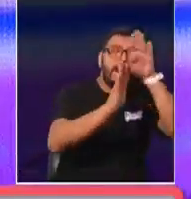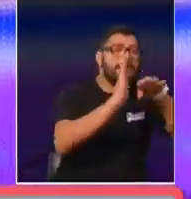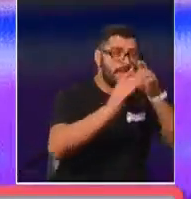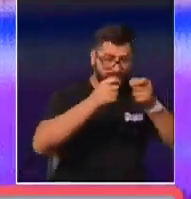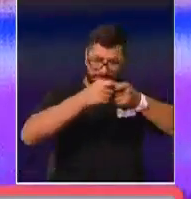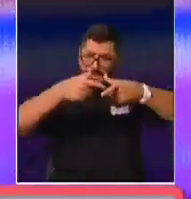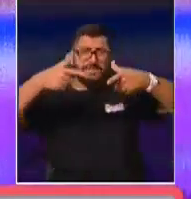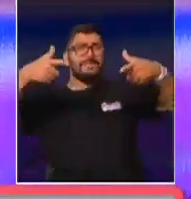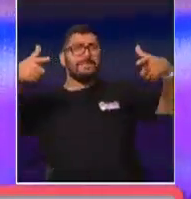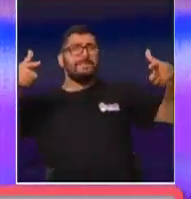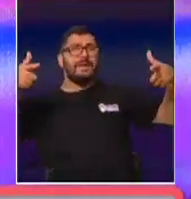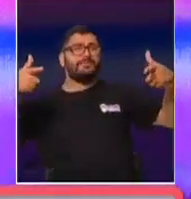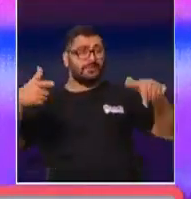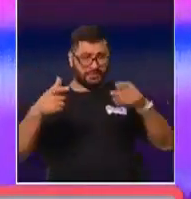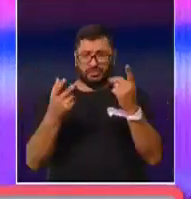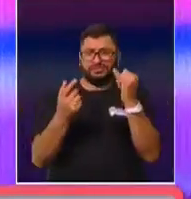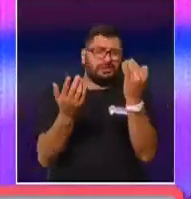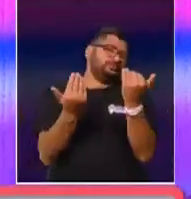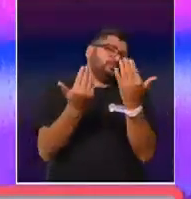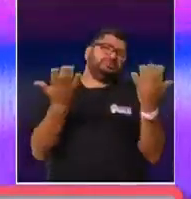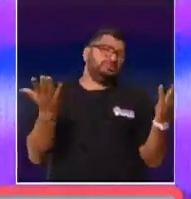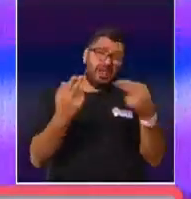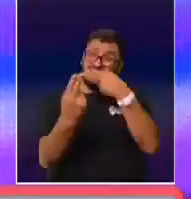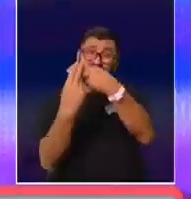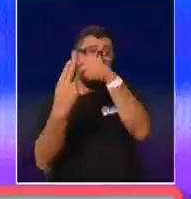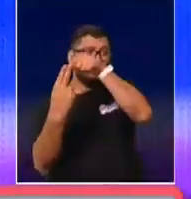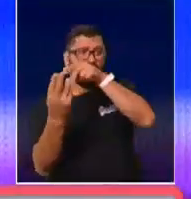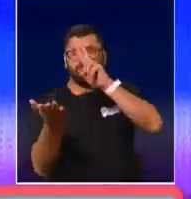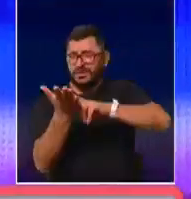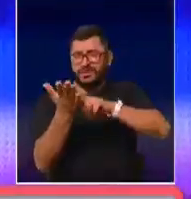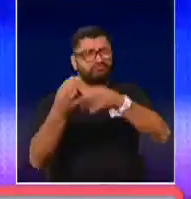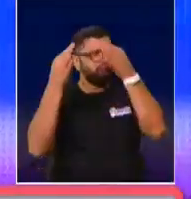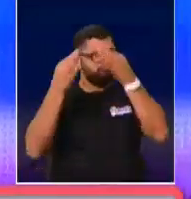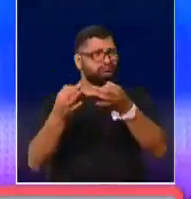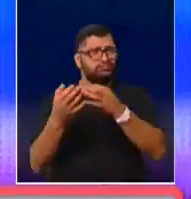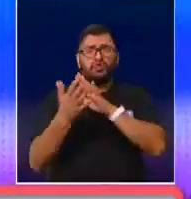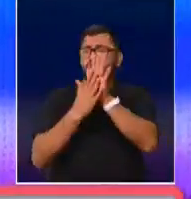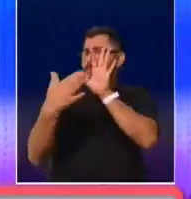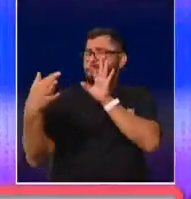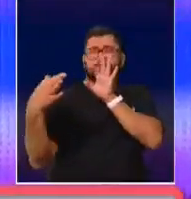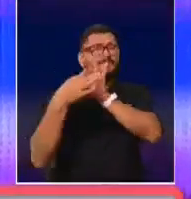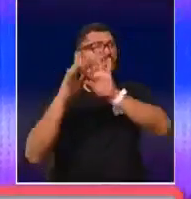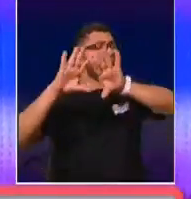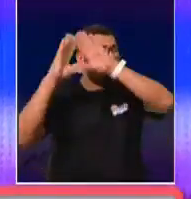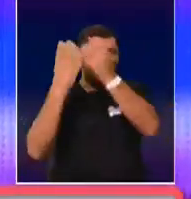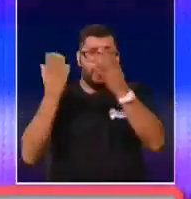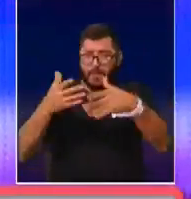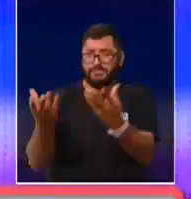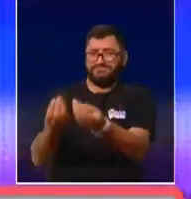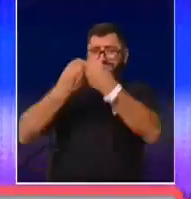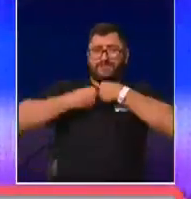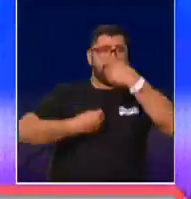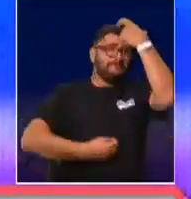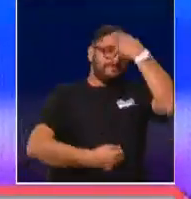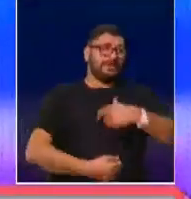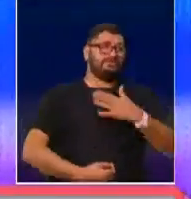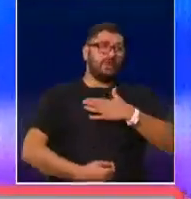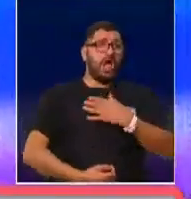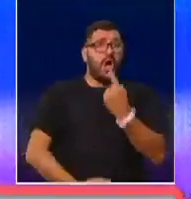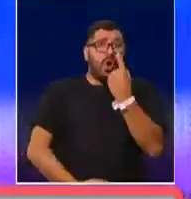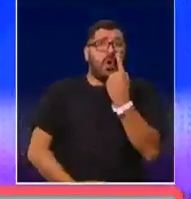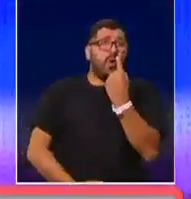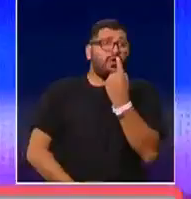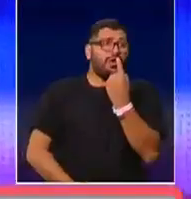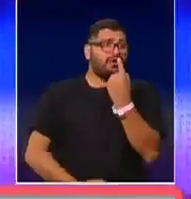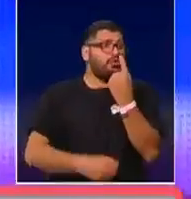verdad que Teletón es todo para personas como yo, que por ejemplo, que de un día a otro... De un segundo